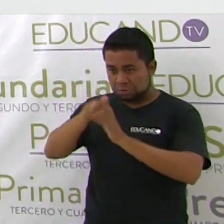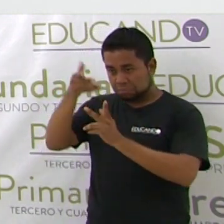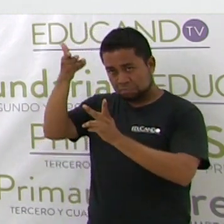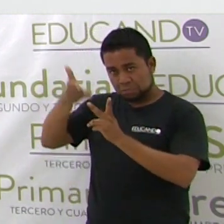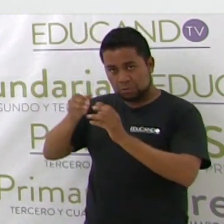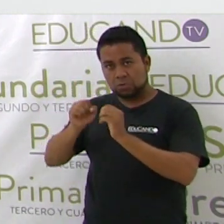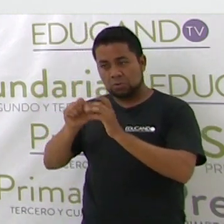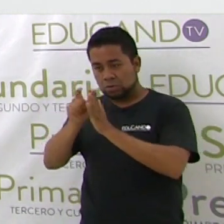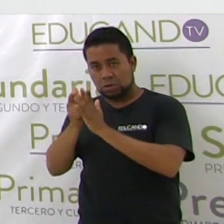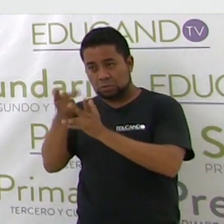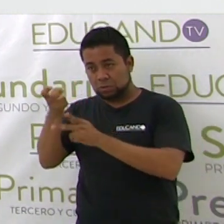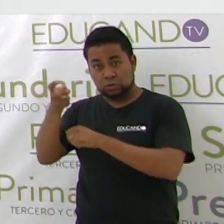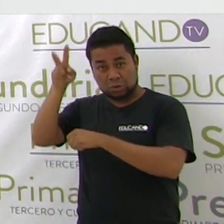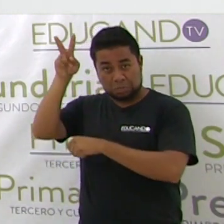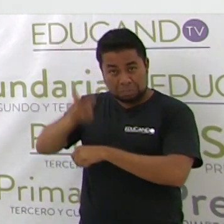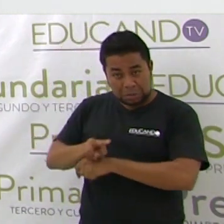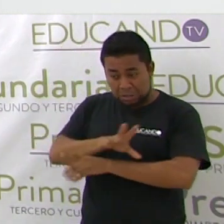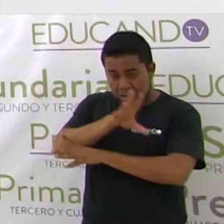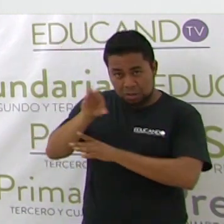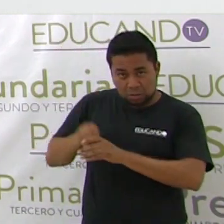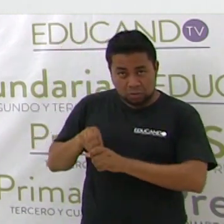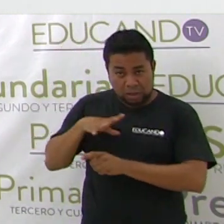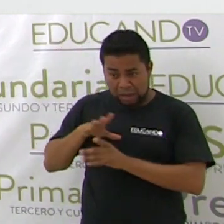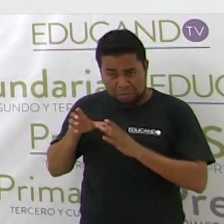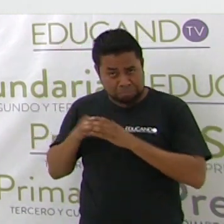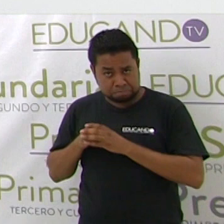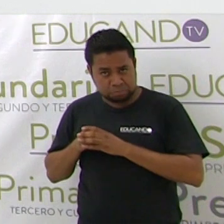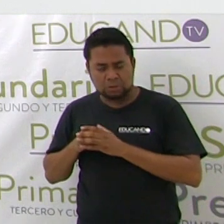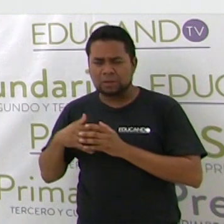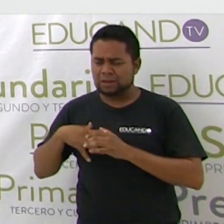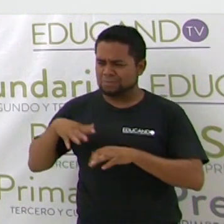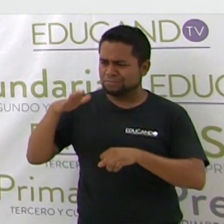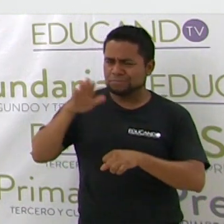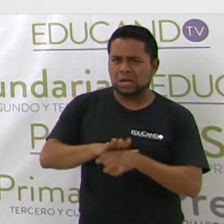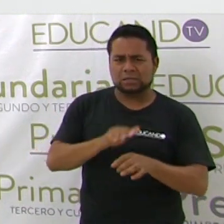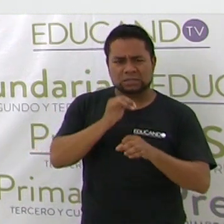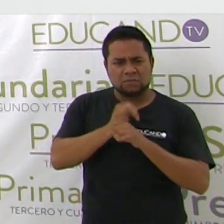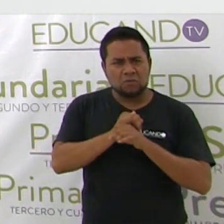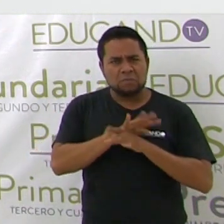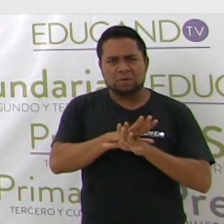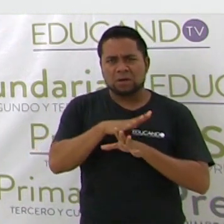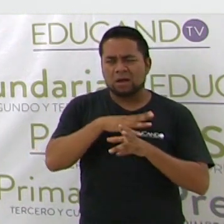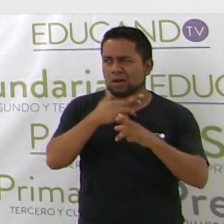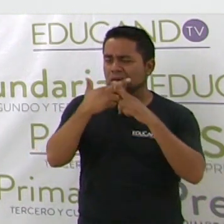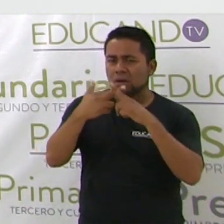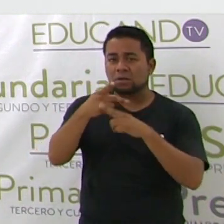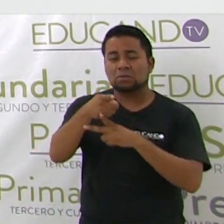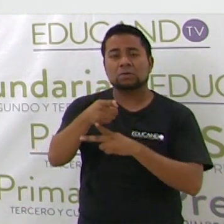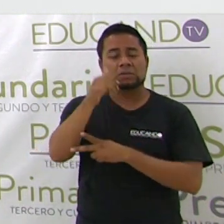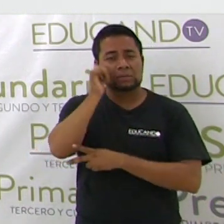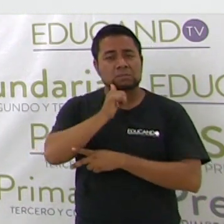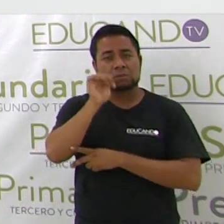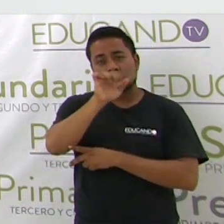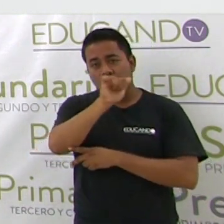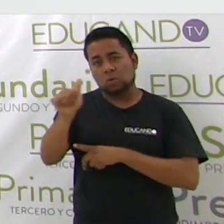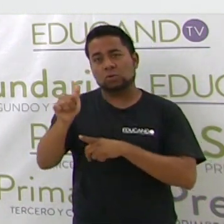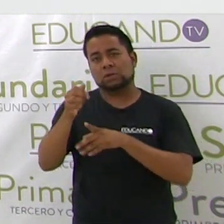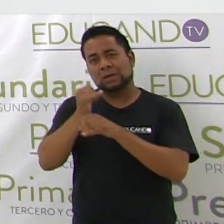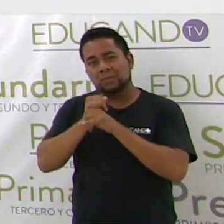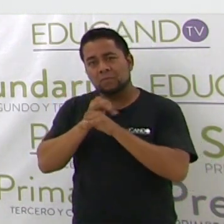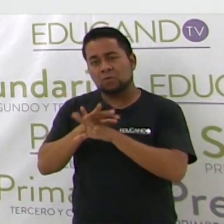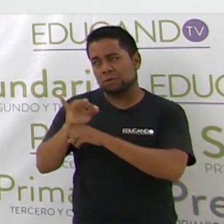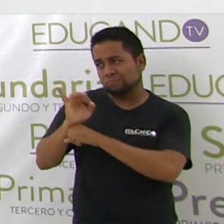dice un libro, es todo lo que existe. Hay más fuentes de información. Entonces, guíense de otras fuentes de